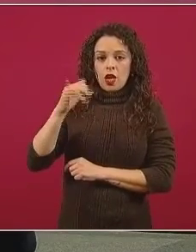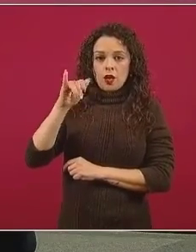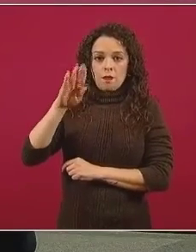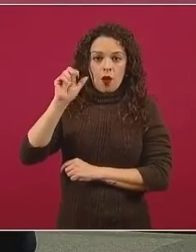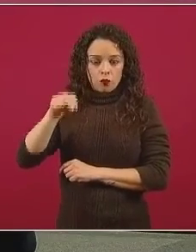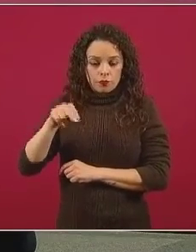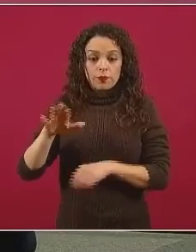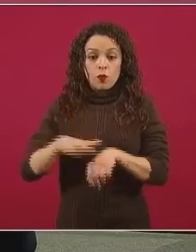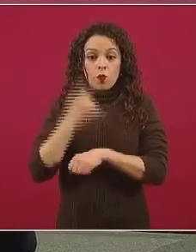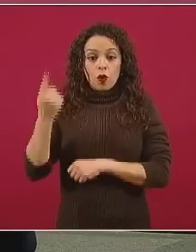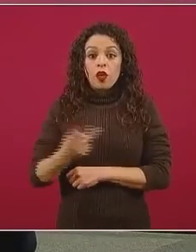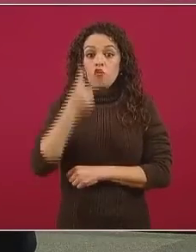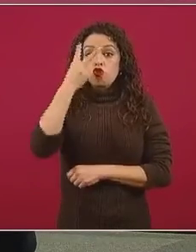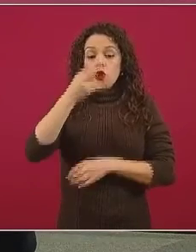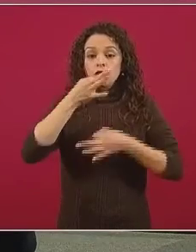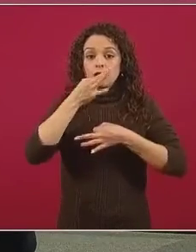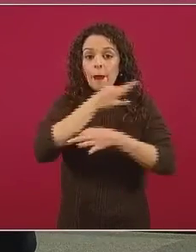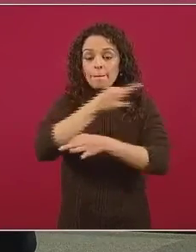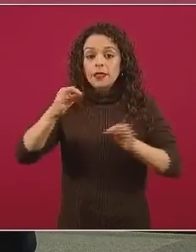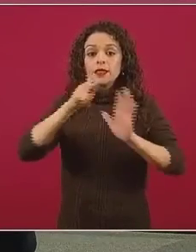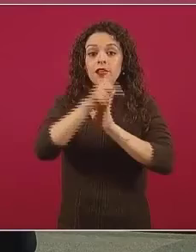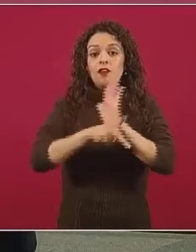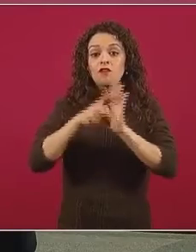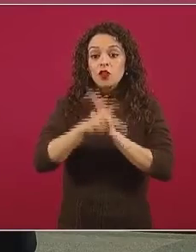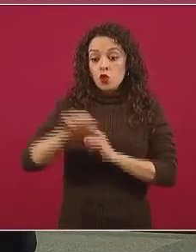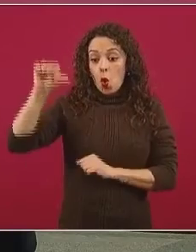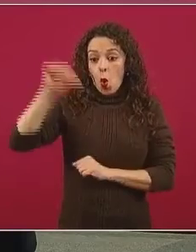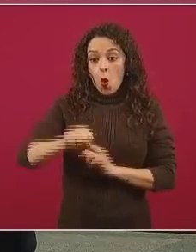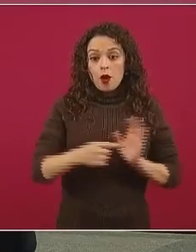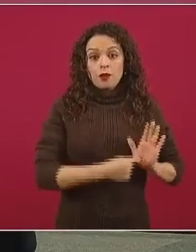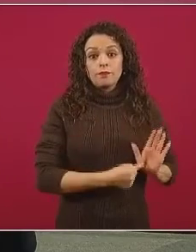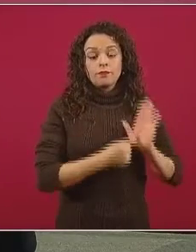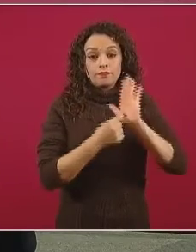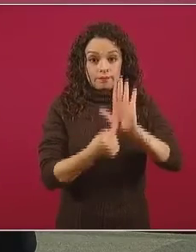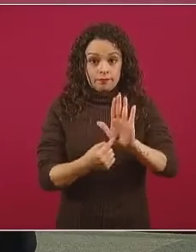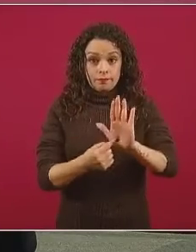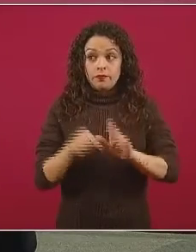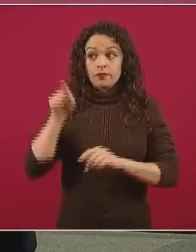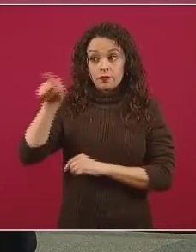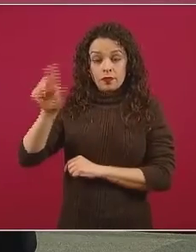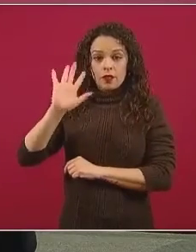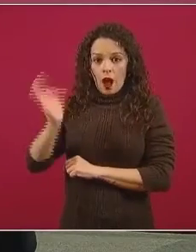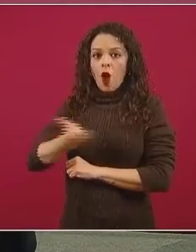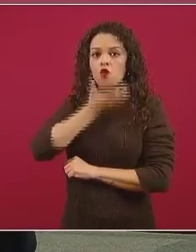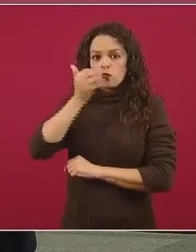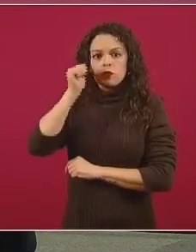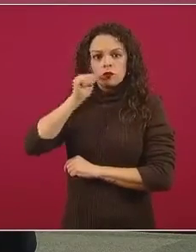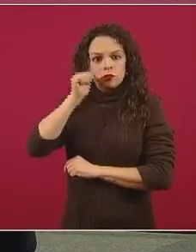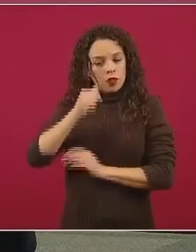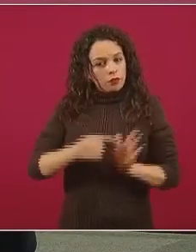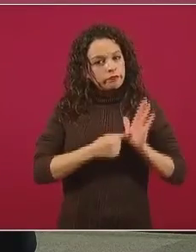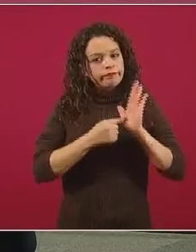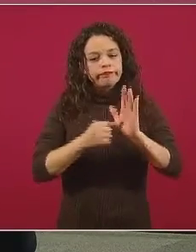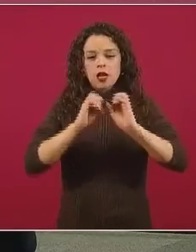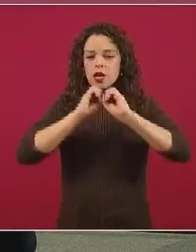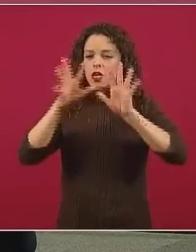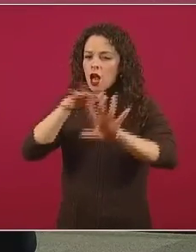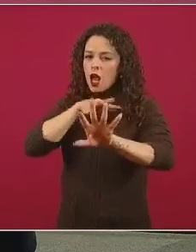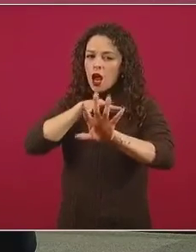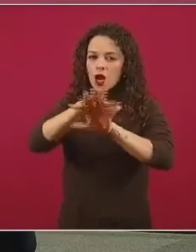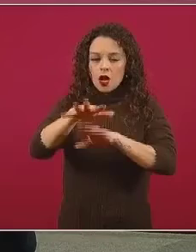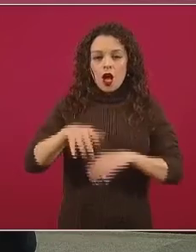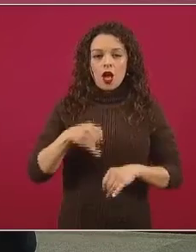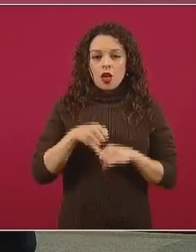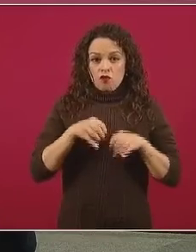mensajes por video que presentó hoy. Como ella acostumbra presentar de manera absolutamente transparente y clara la